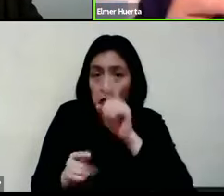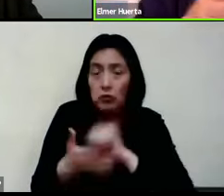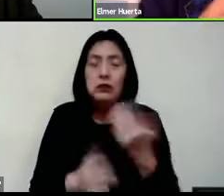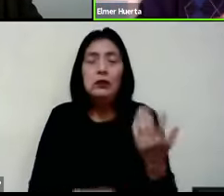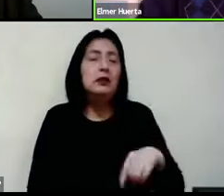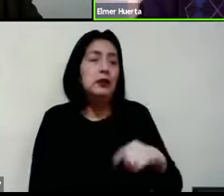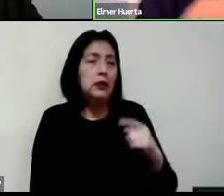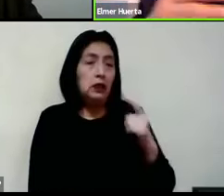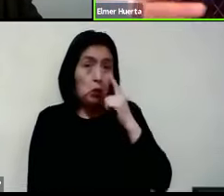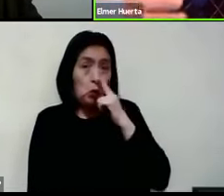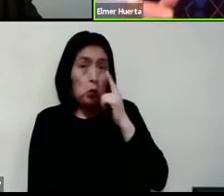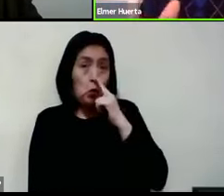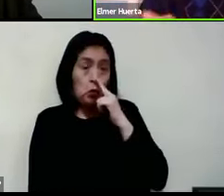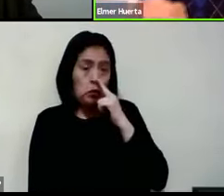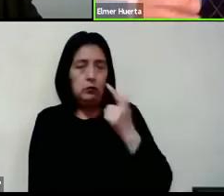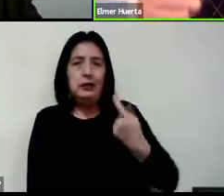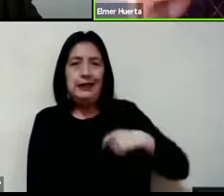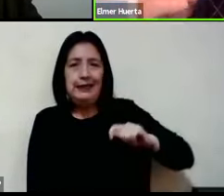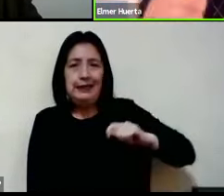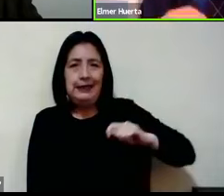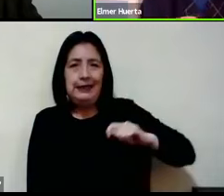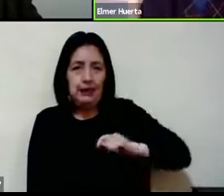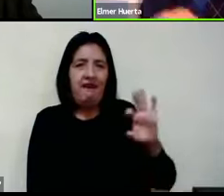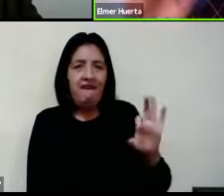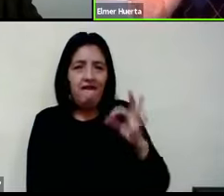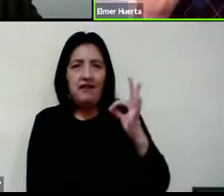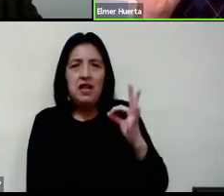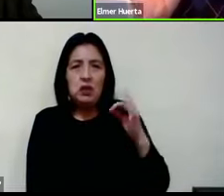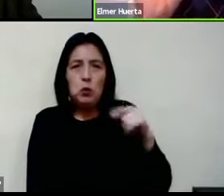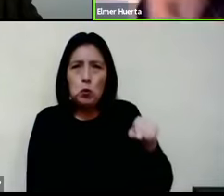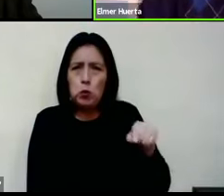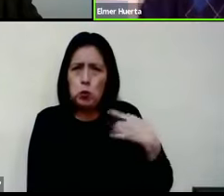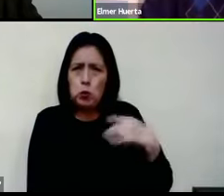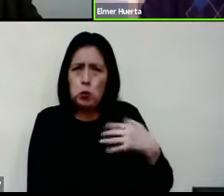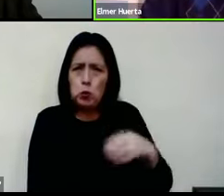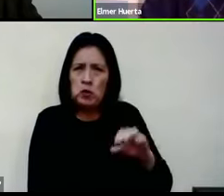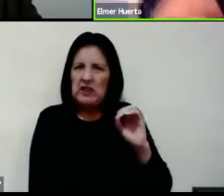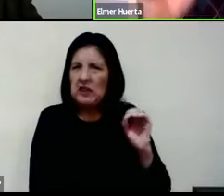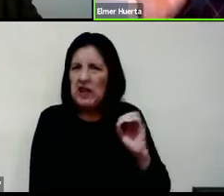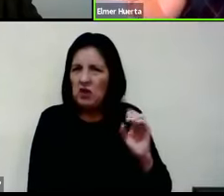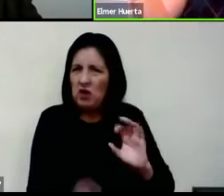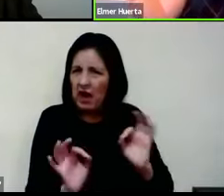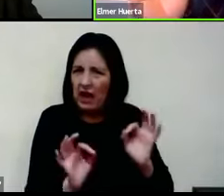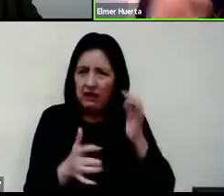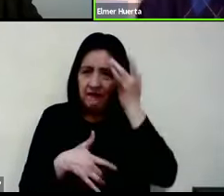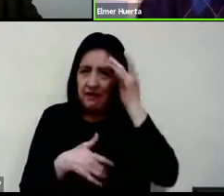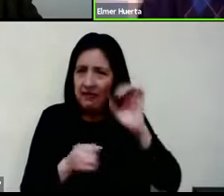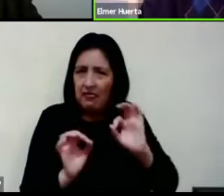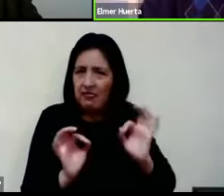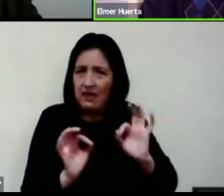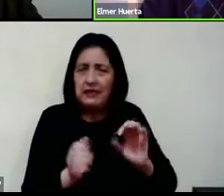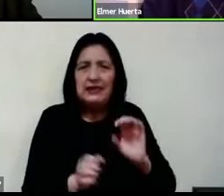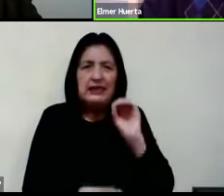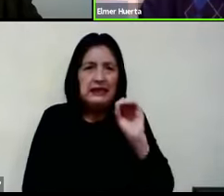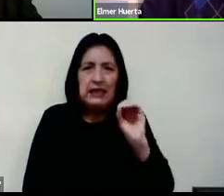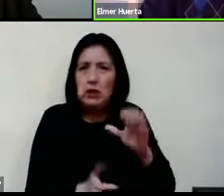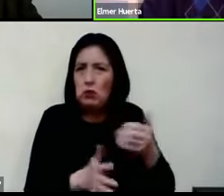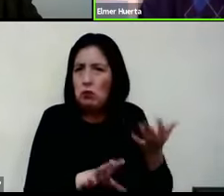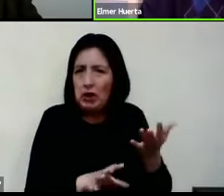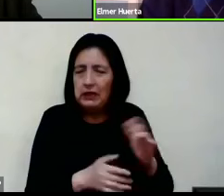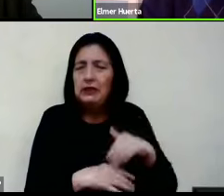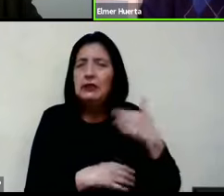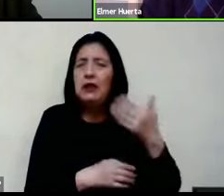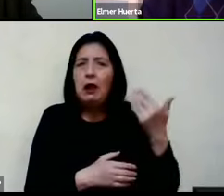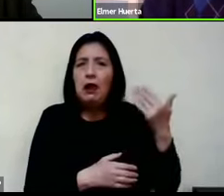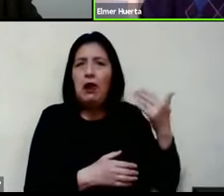junio, España, Francia, llegaron a tener 0 casos, 0 muertes, después de